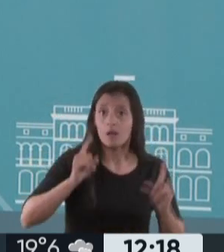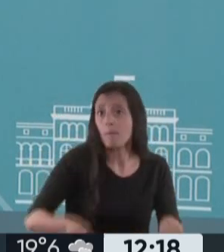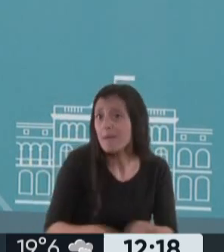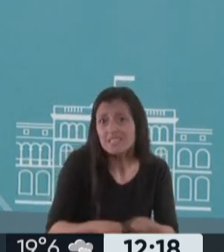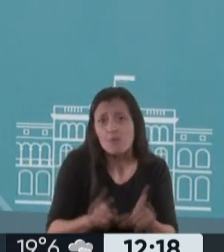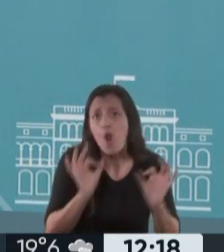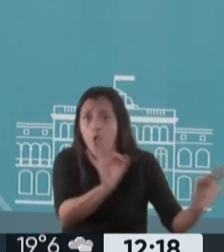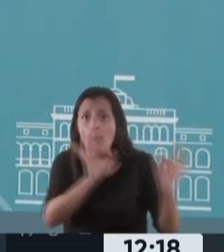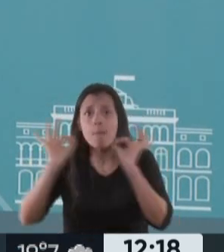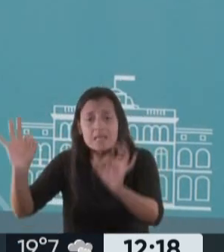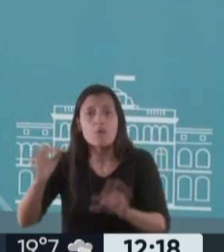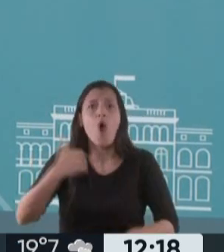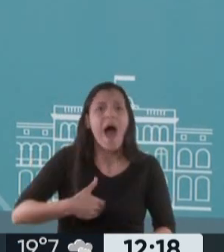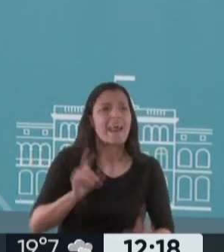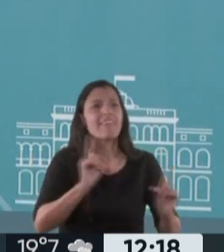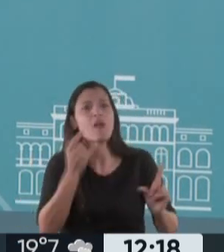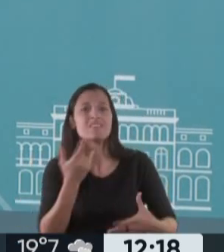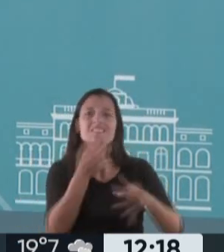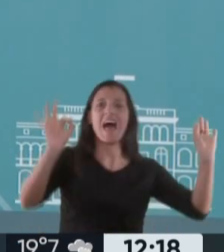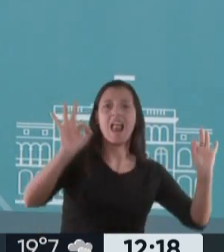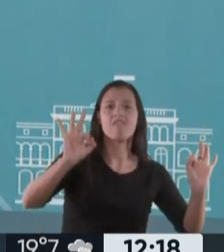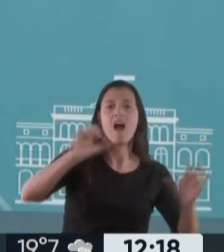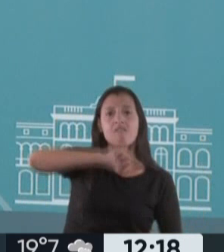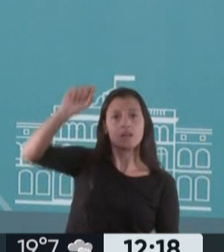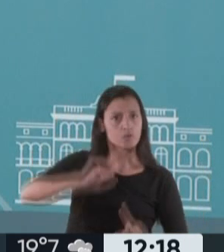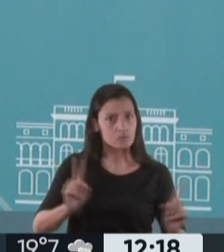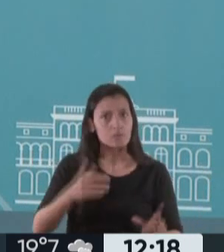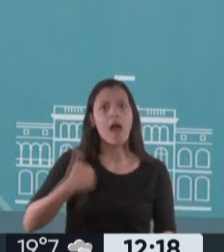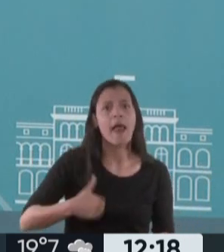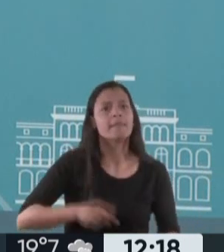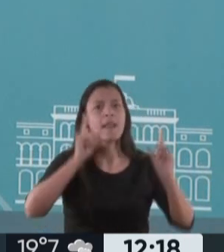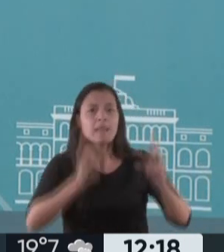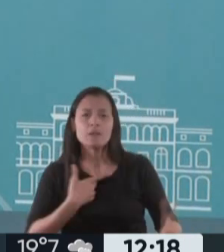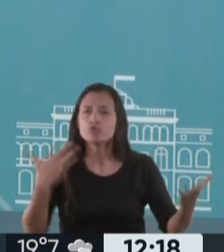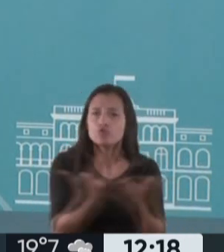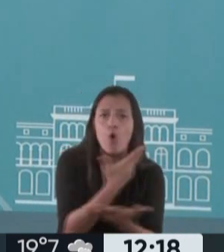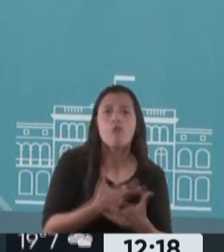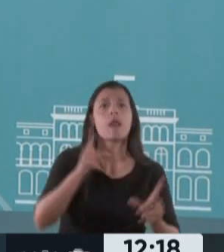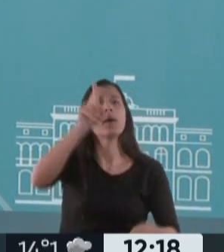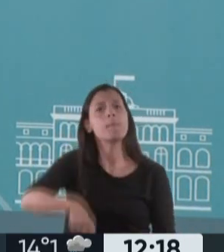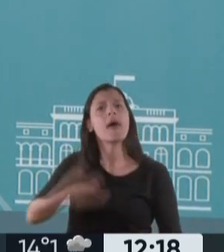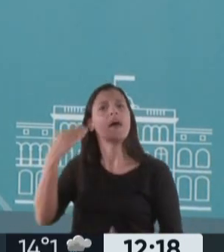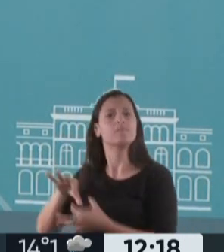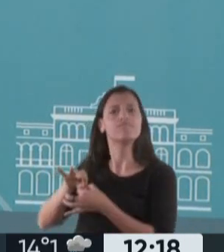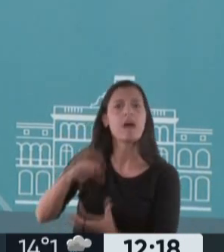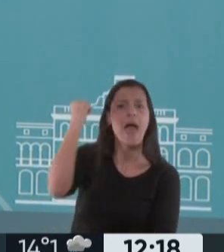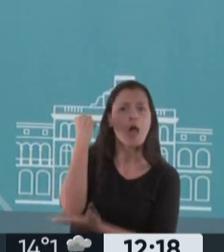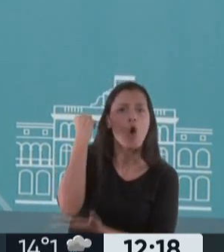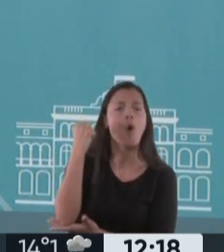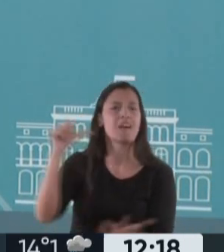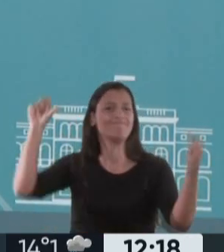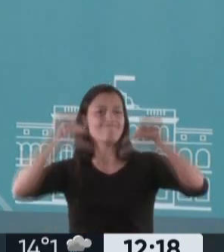no es una isla y una economía tan debilitada como la nuestra, producto